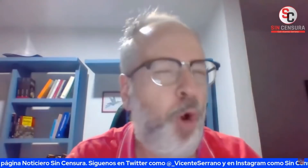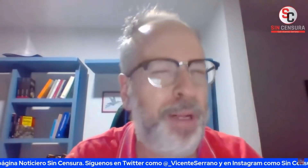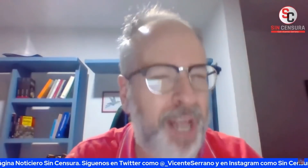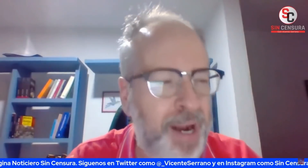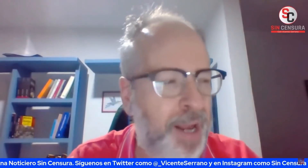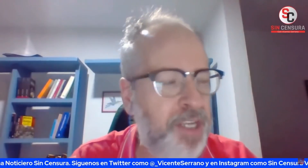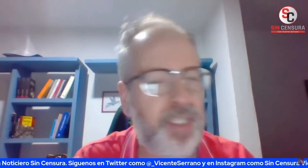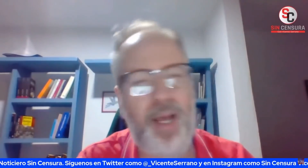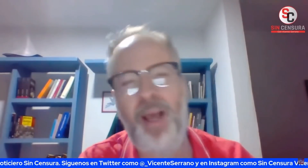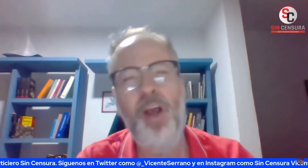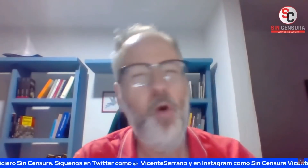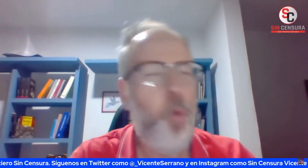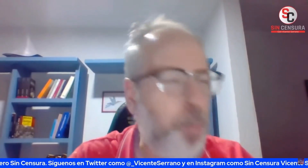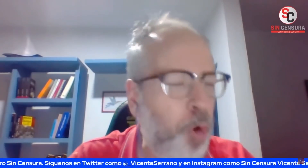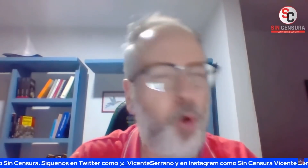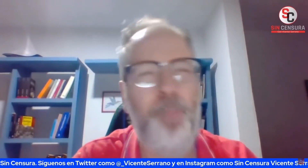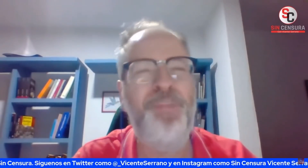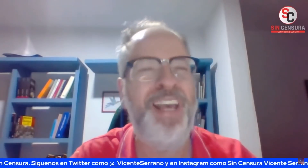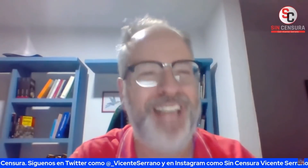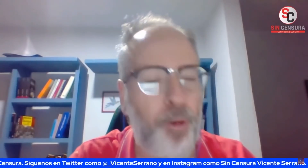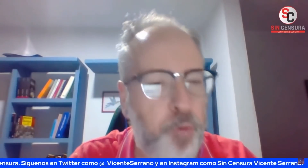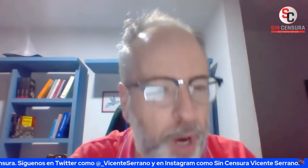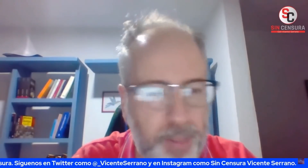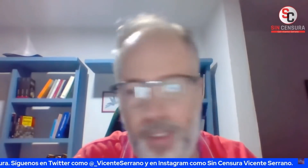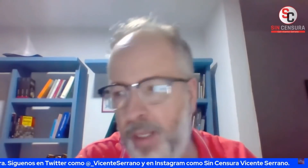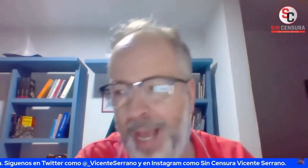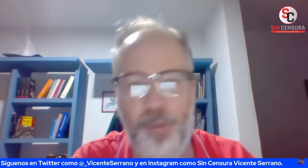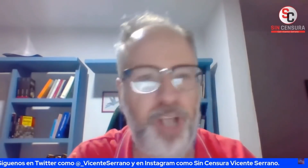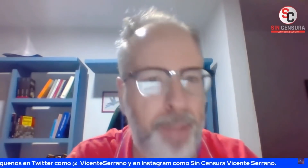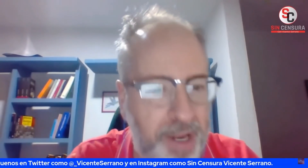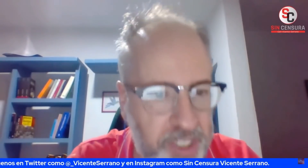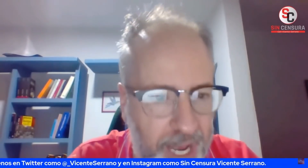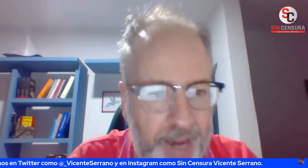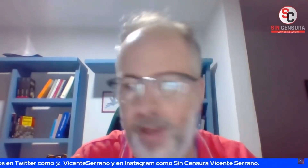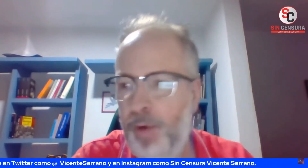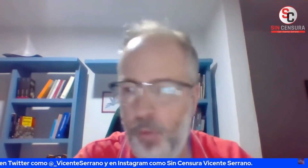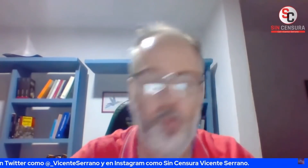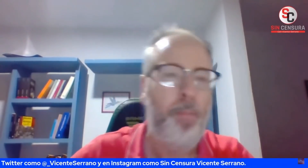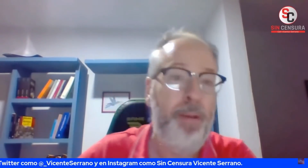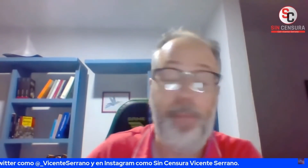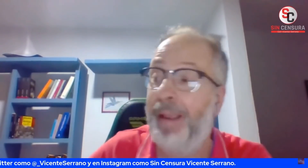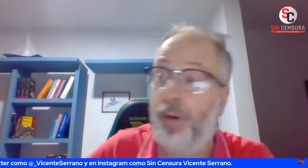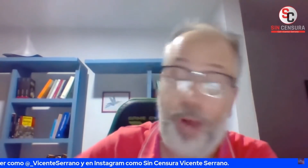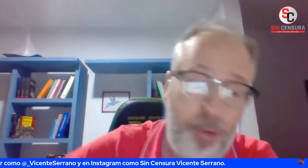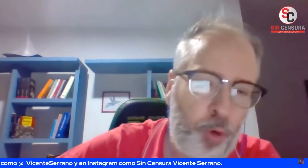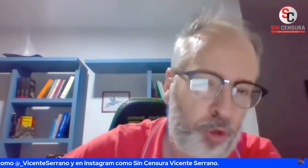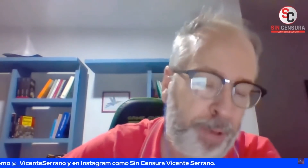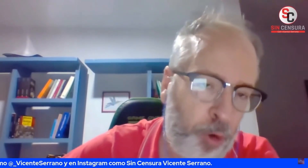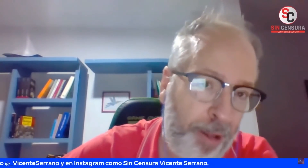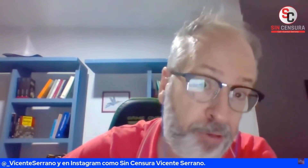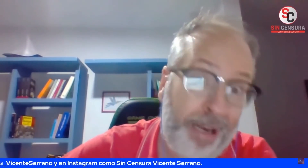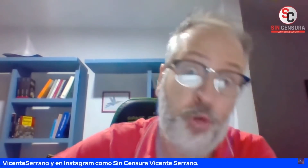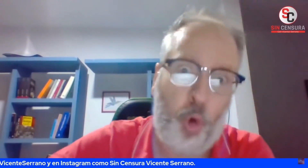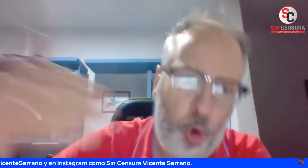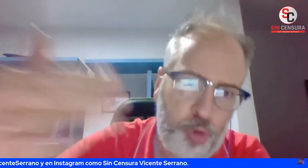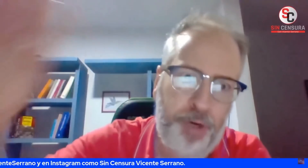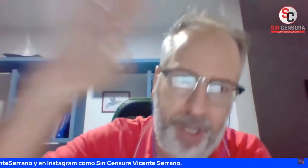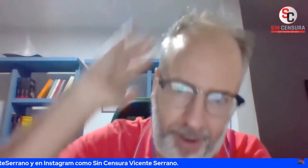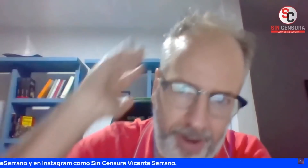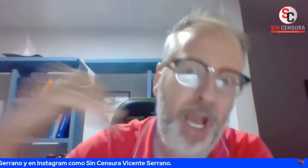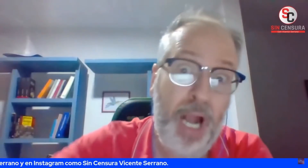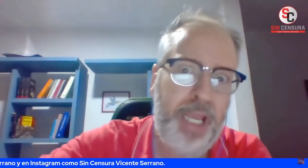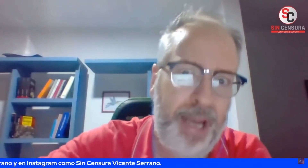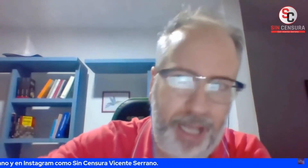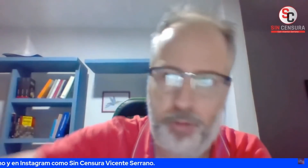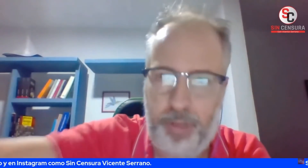esquema un poco paternalista, un poco de estado fuerte, digamos, del bienestar, un hombre vinculado incluso a los petroleros, que le tocó